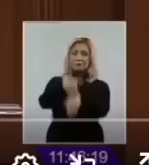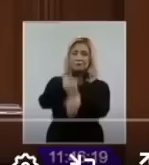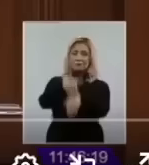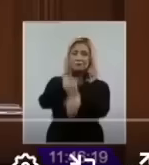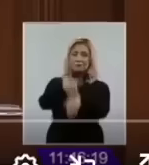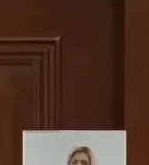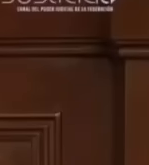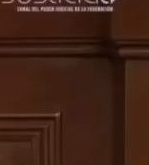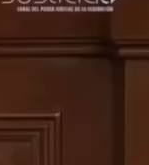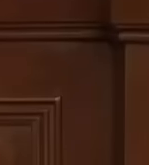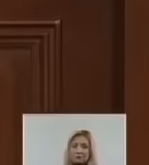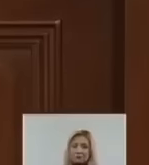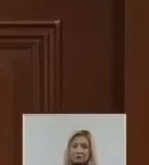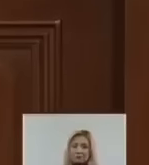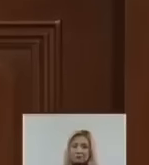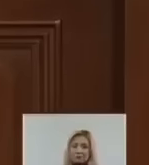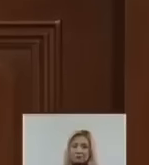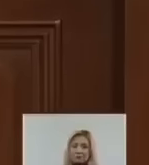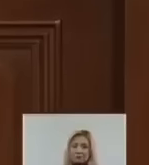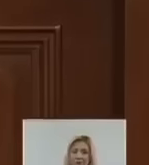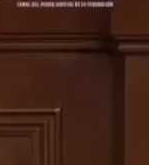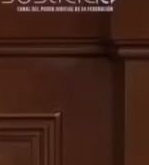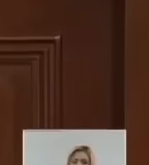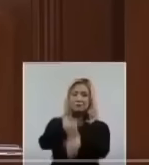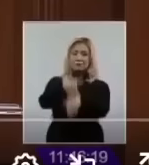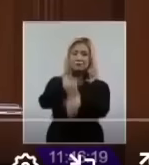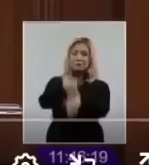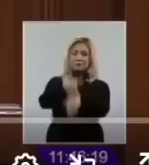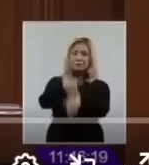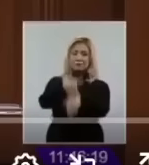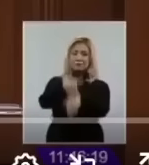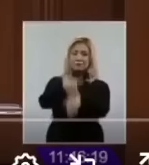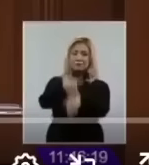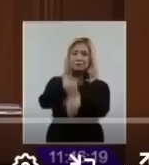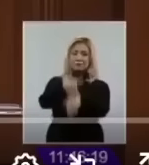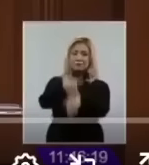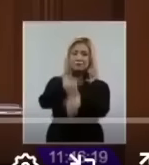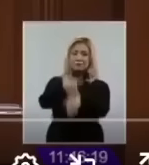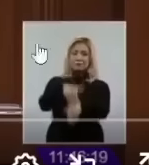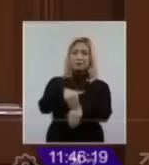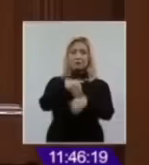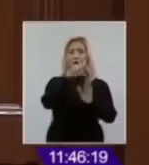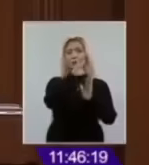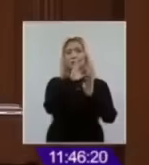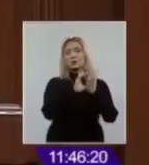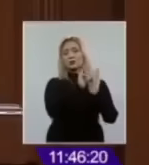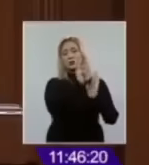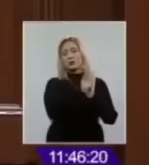también dijo estas duras palabras de la Constitución.